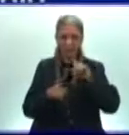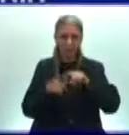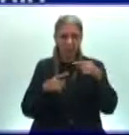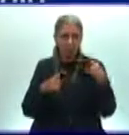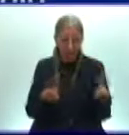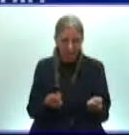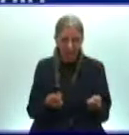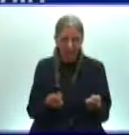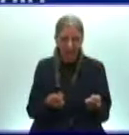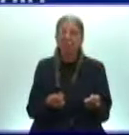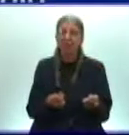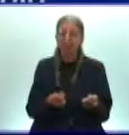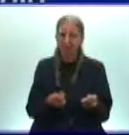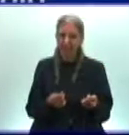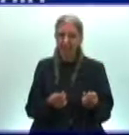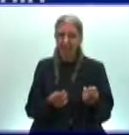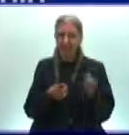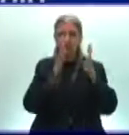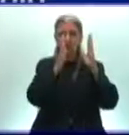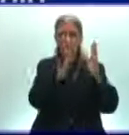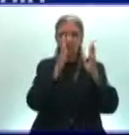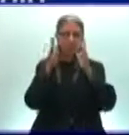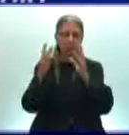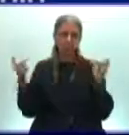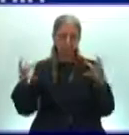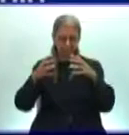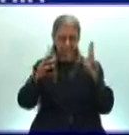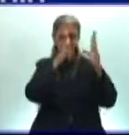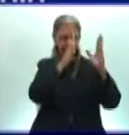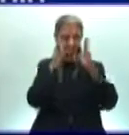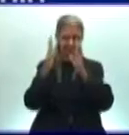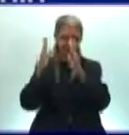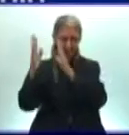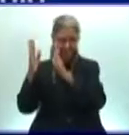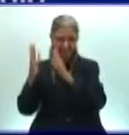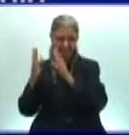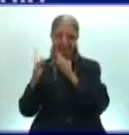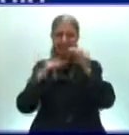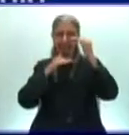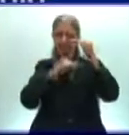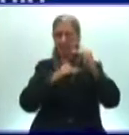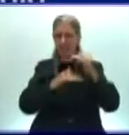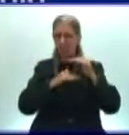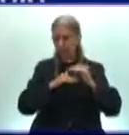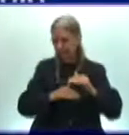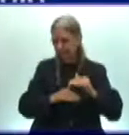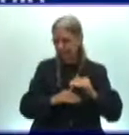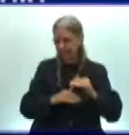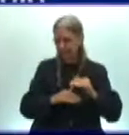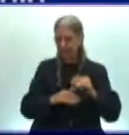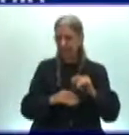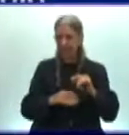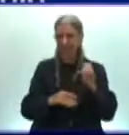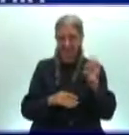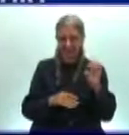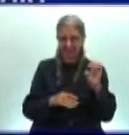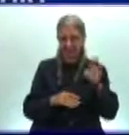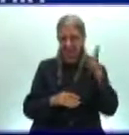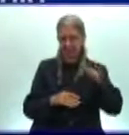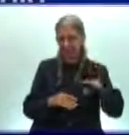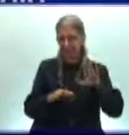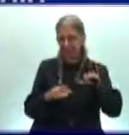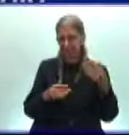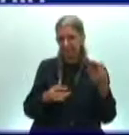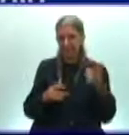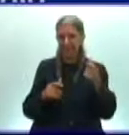anotar en qué grupo y periodo, es decir, la ubicación del elemento en la tabla periódica. Y por último, ¿a qué elemento químico representa y